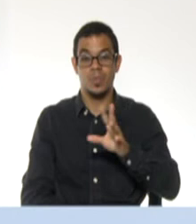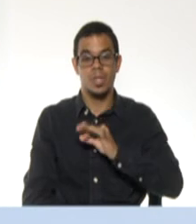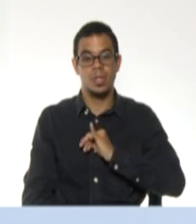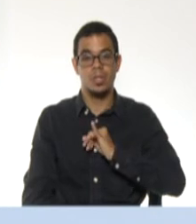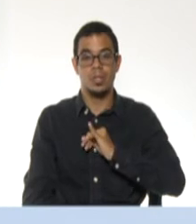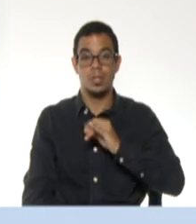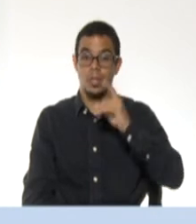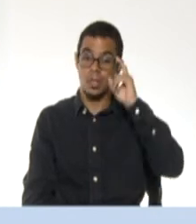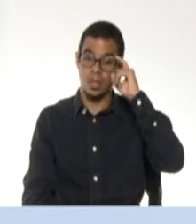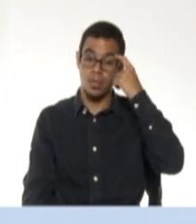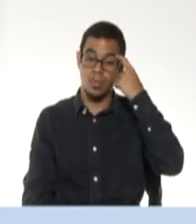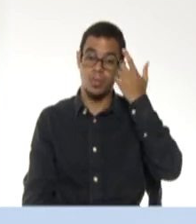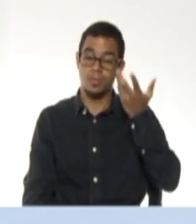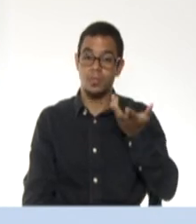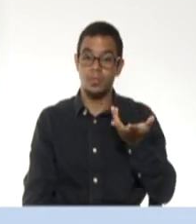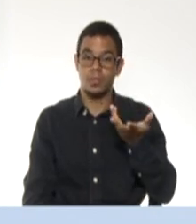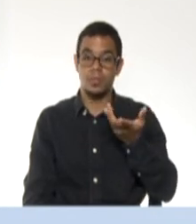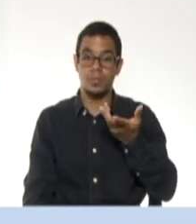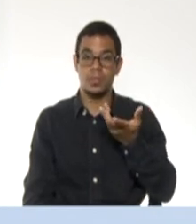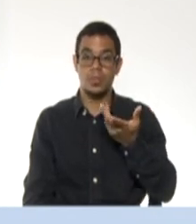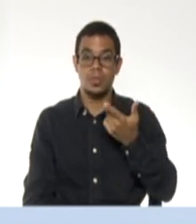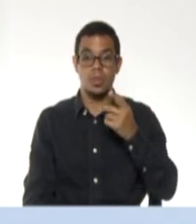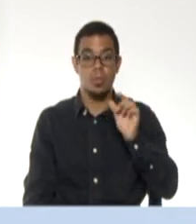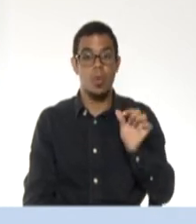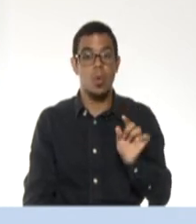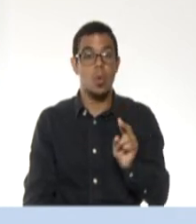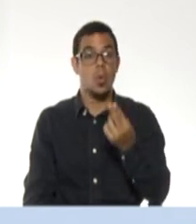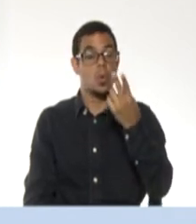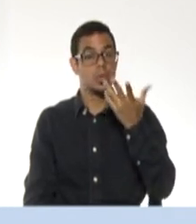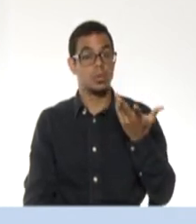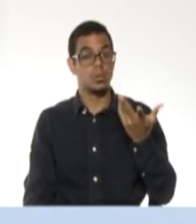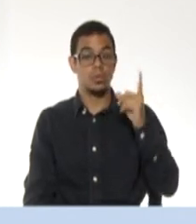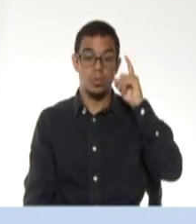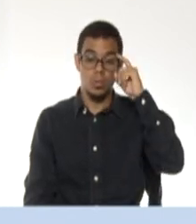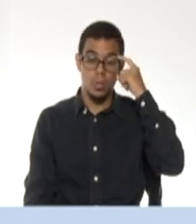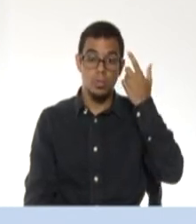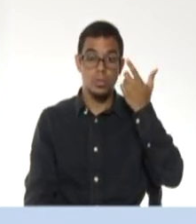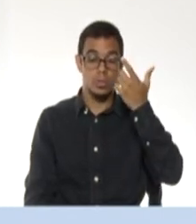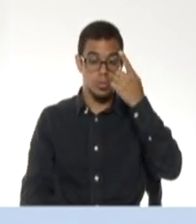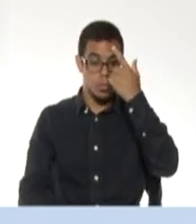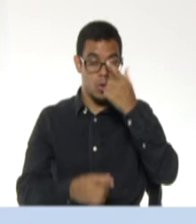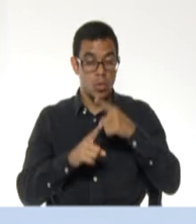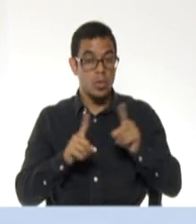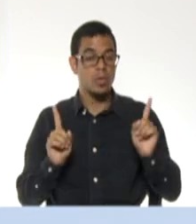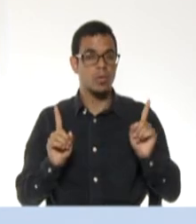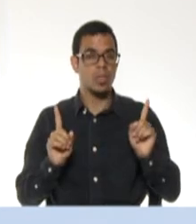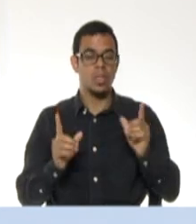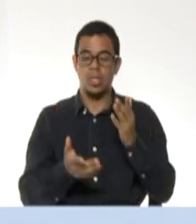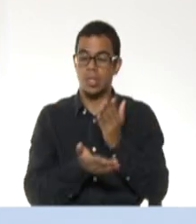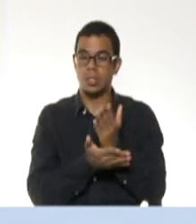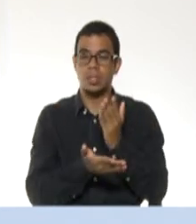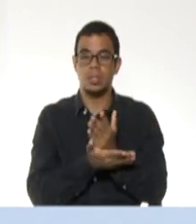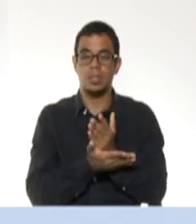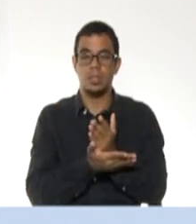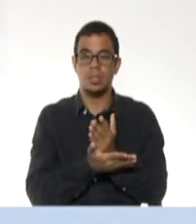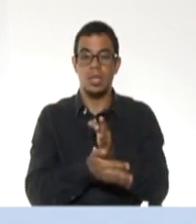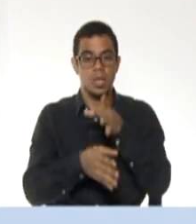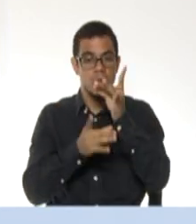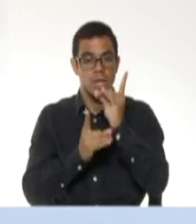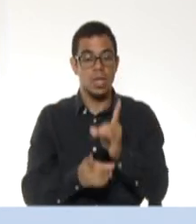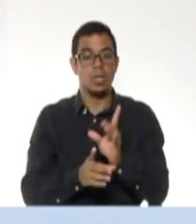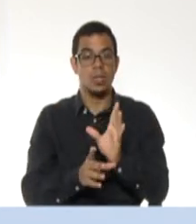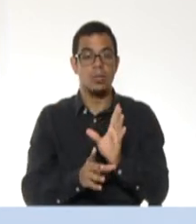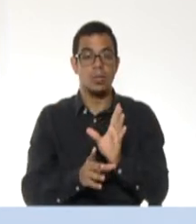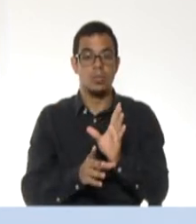Identificando siempre el hecho de que somos seres únicos, somos seres diferentes, que siempre debemos